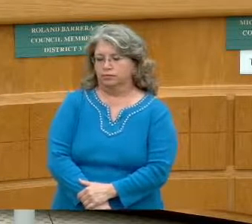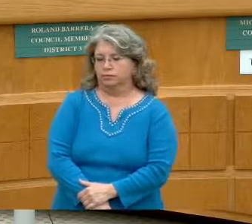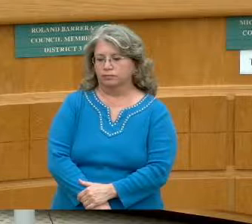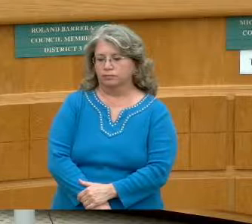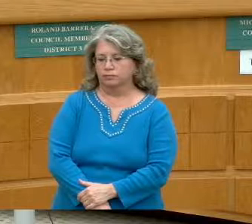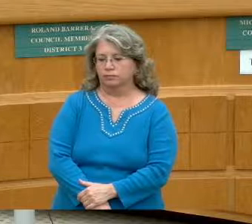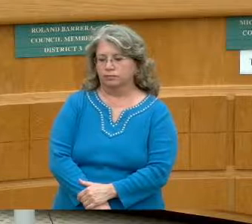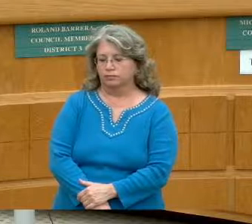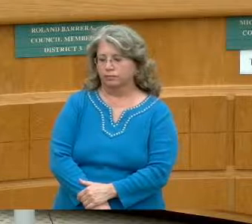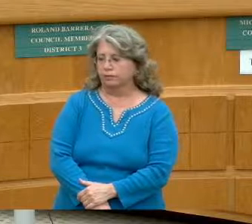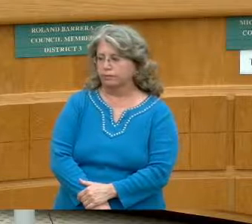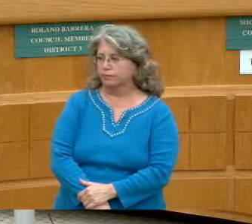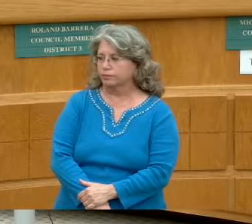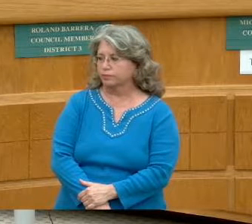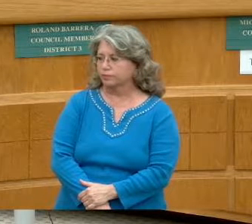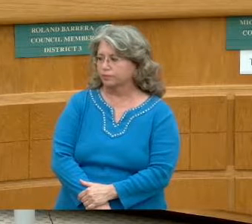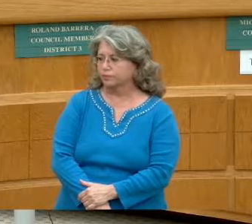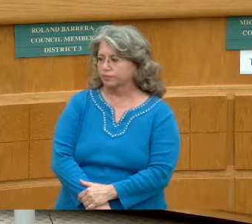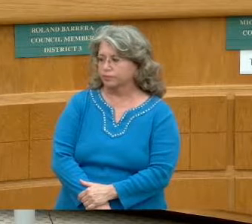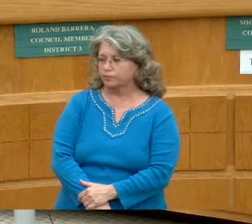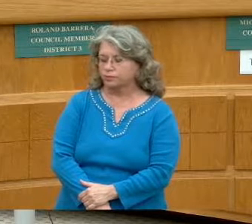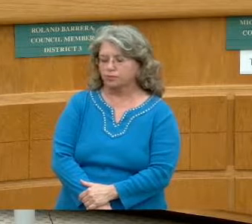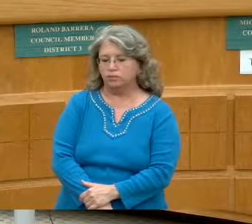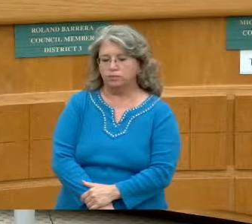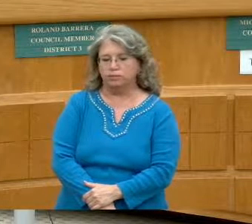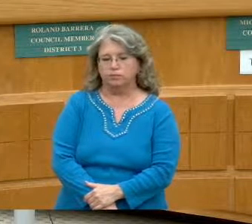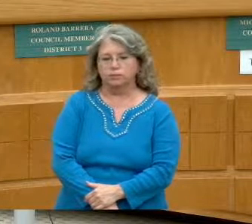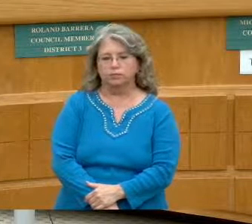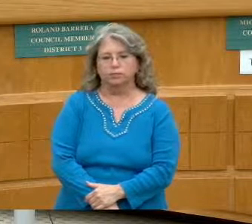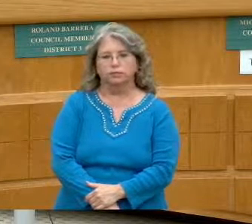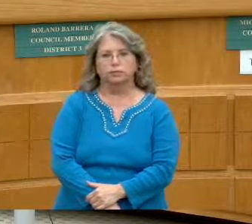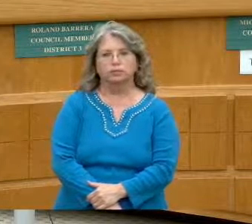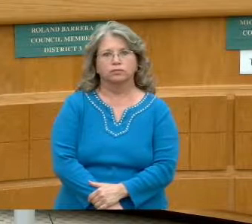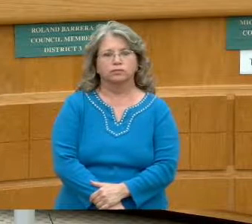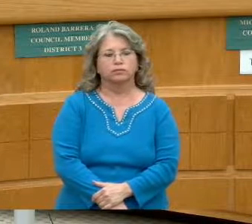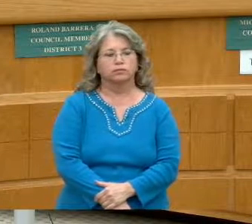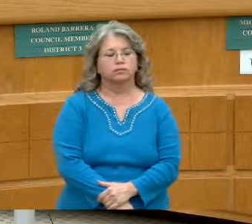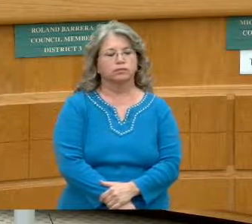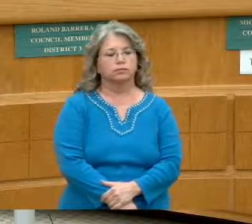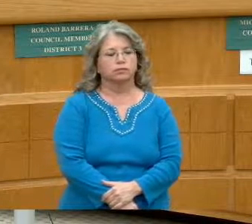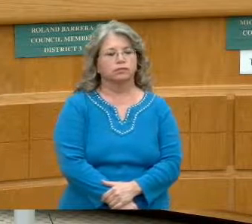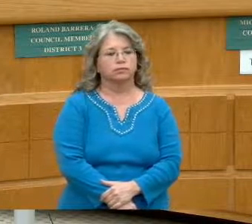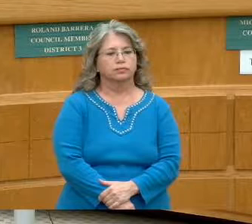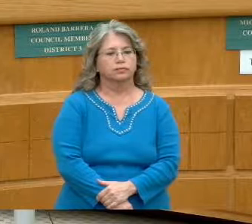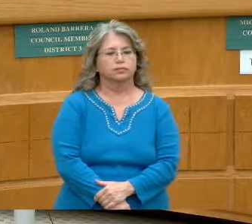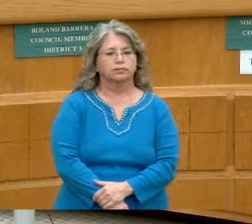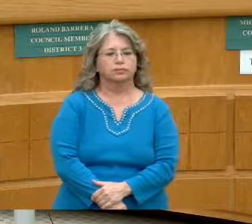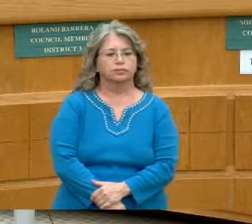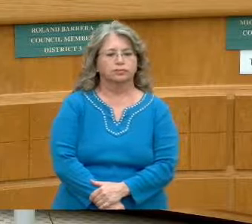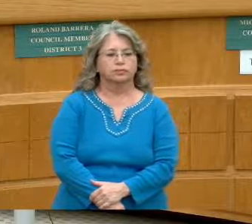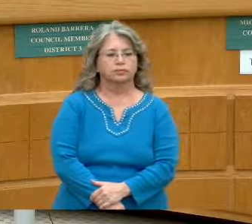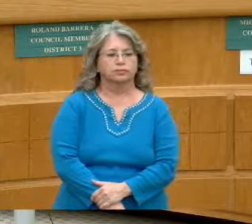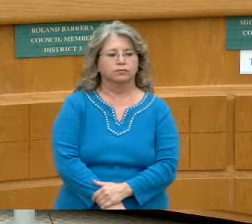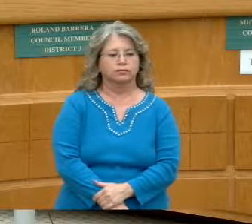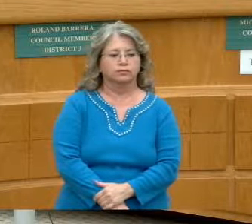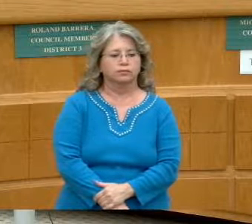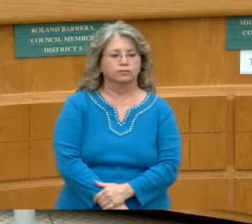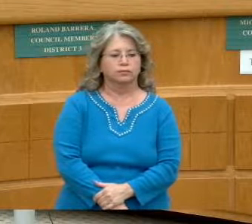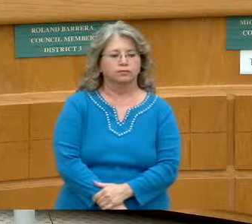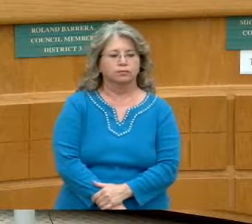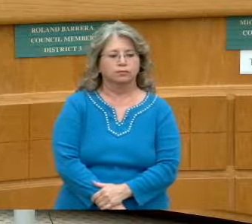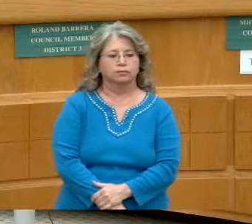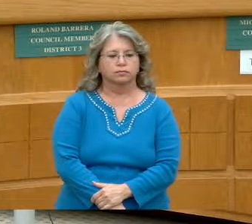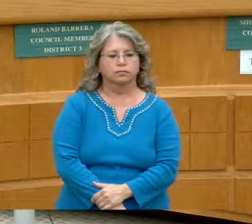159 son hombres, 109 son mujeres. La mayoría se encuentran en el rango de edades entre 40 y 49 años. A la fecha se han llevado a